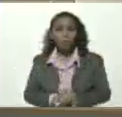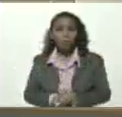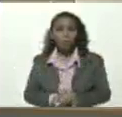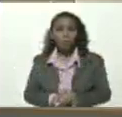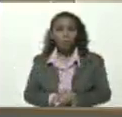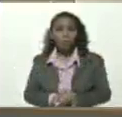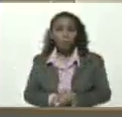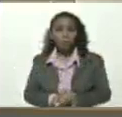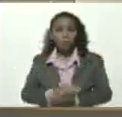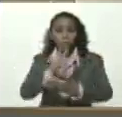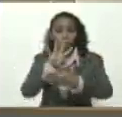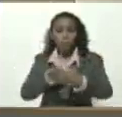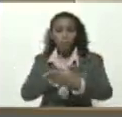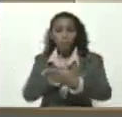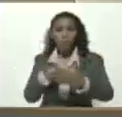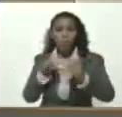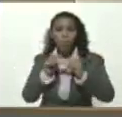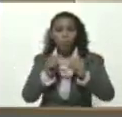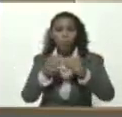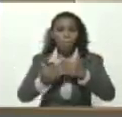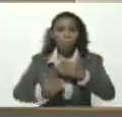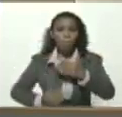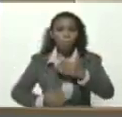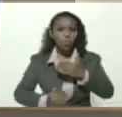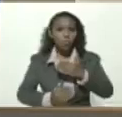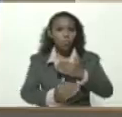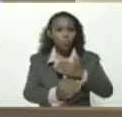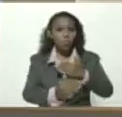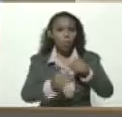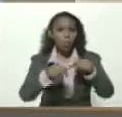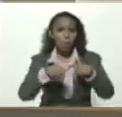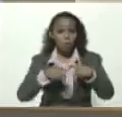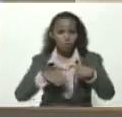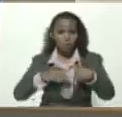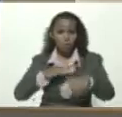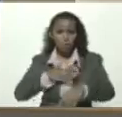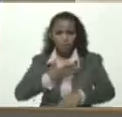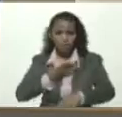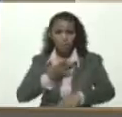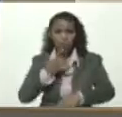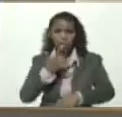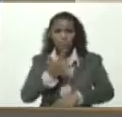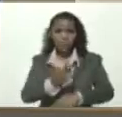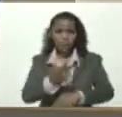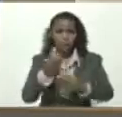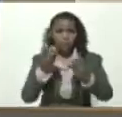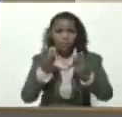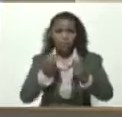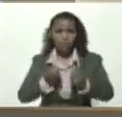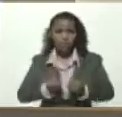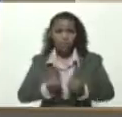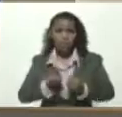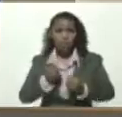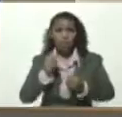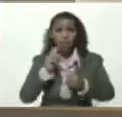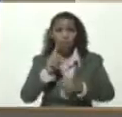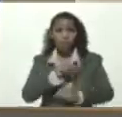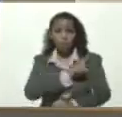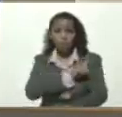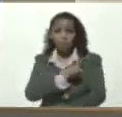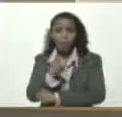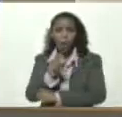El cronograma sigue avanzando. Hoy podemos dar la cifra de un cumplimiento